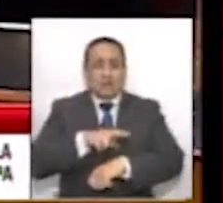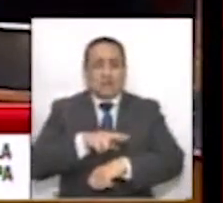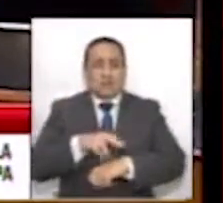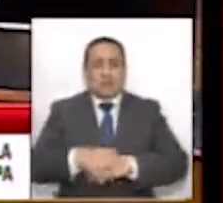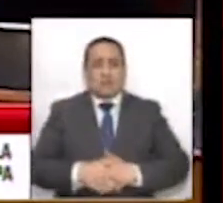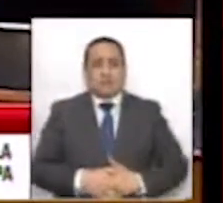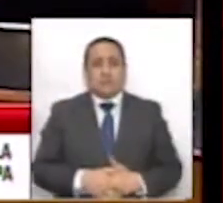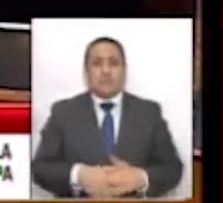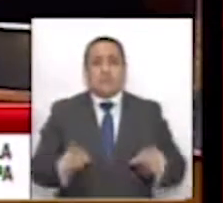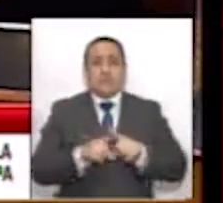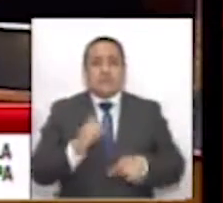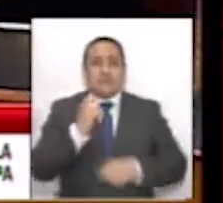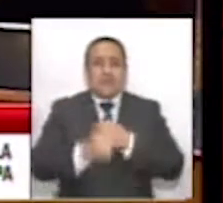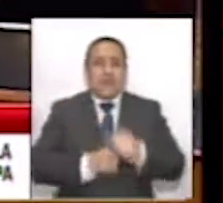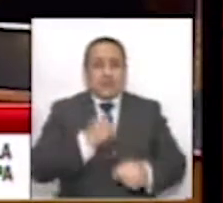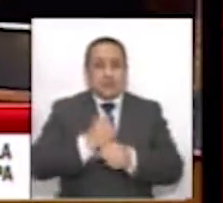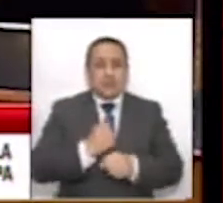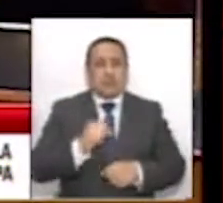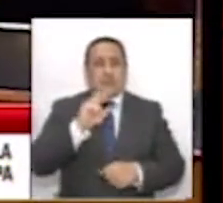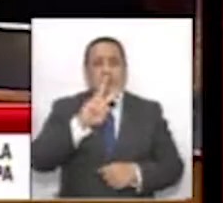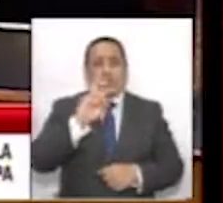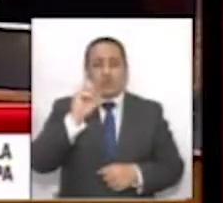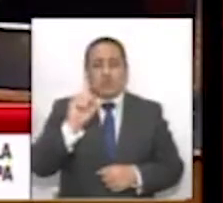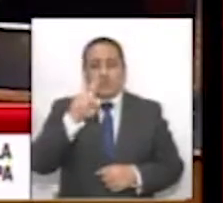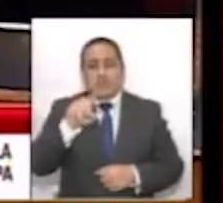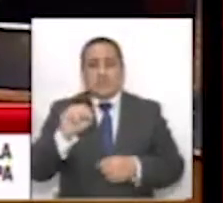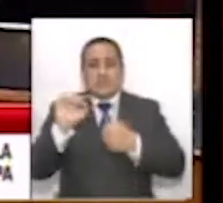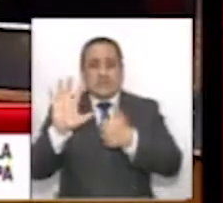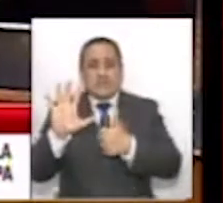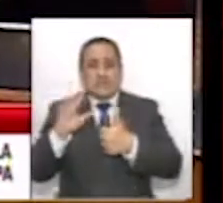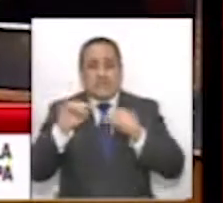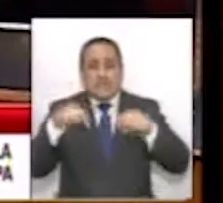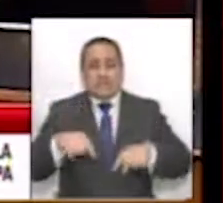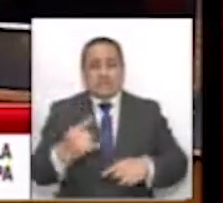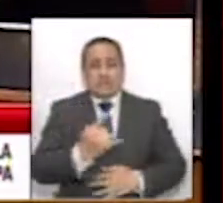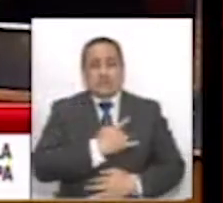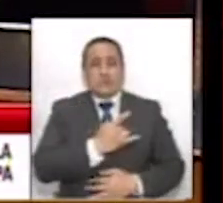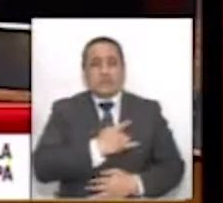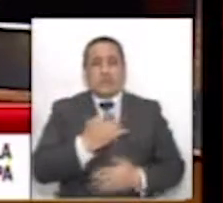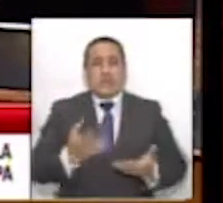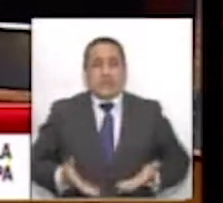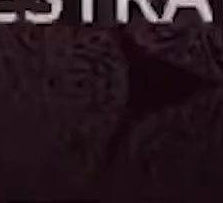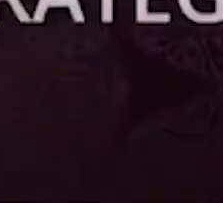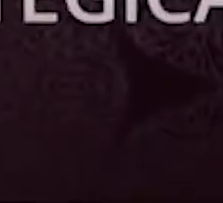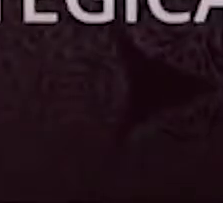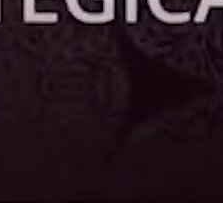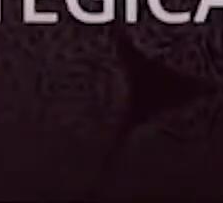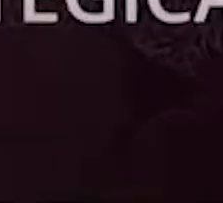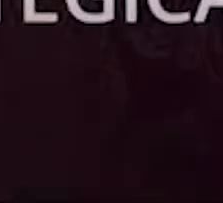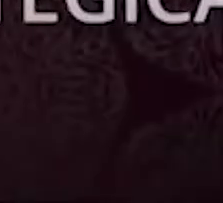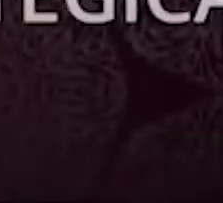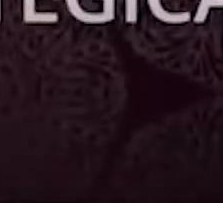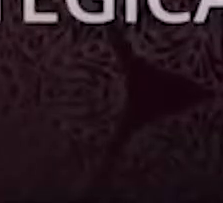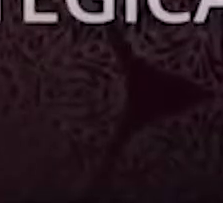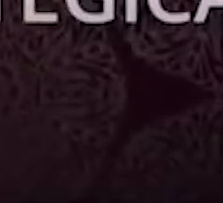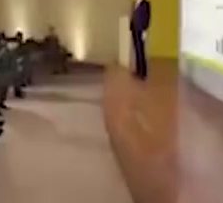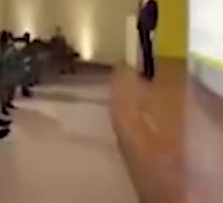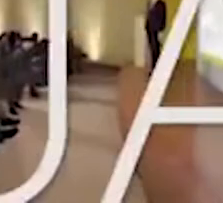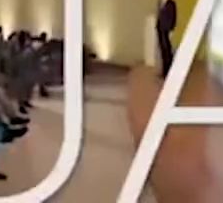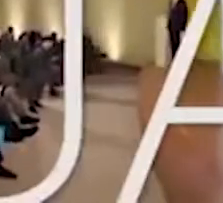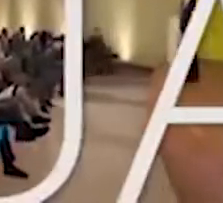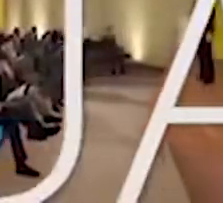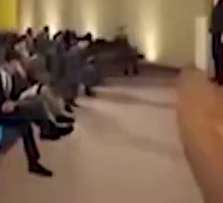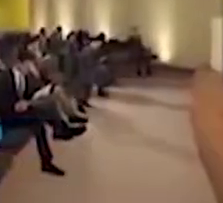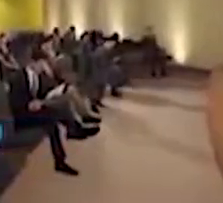Desde el año 2016, esta universidad ha venido haciendo y realizando alianzas